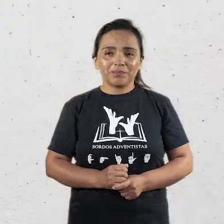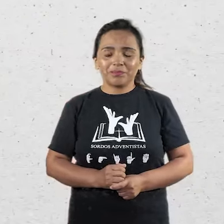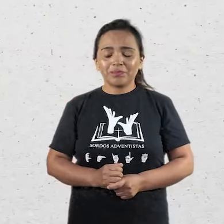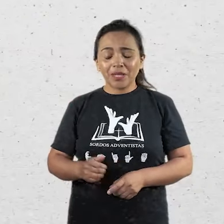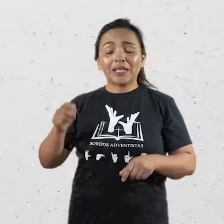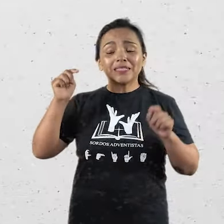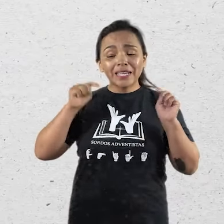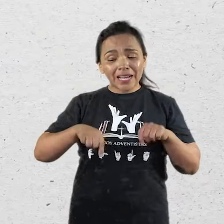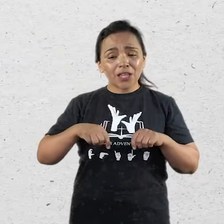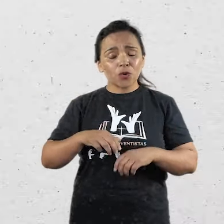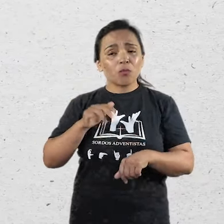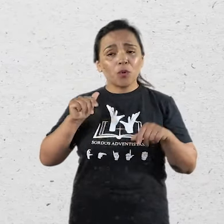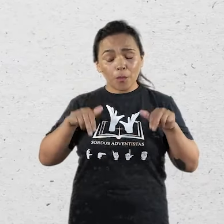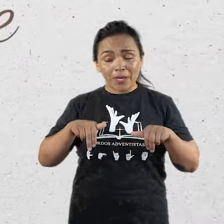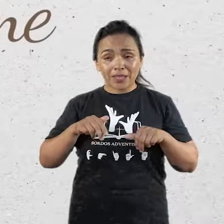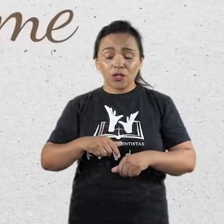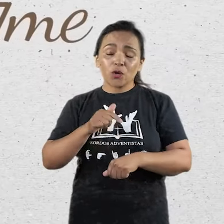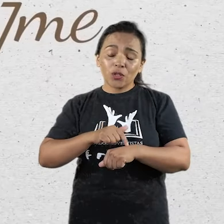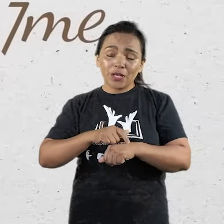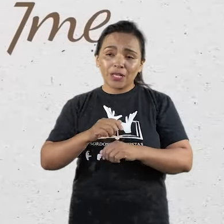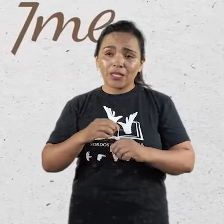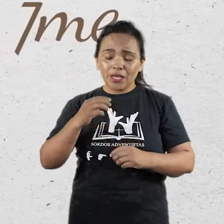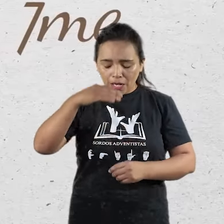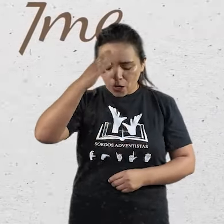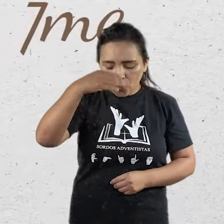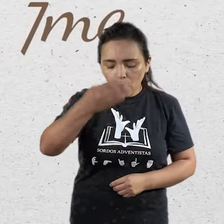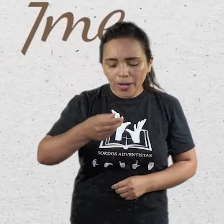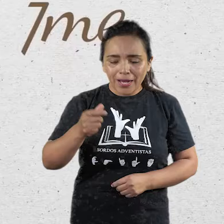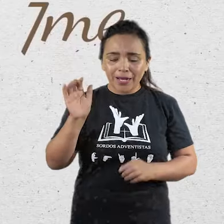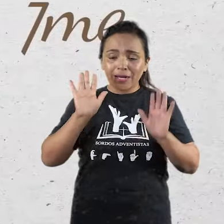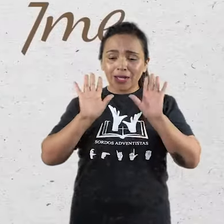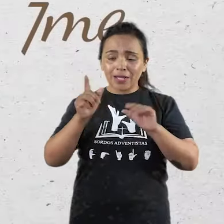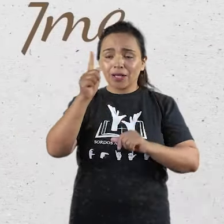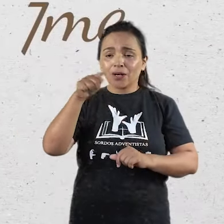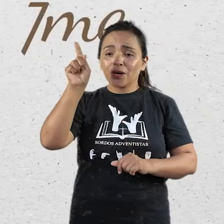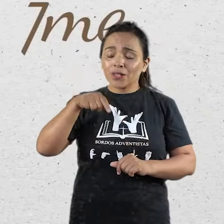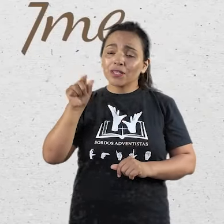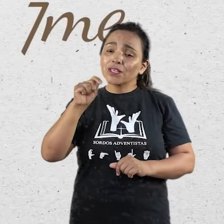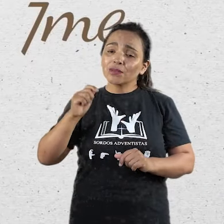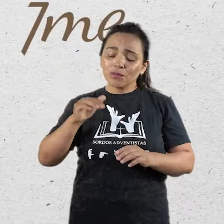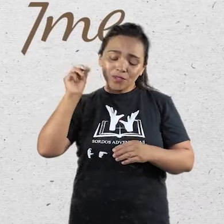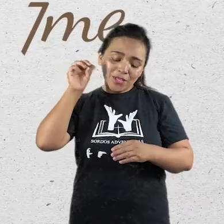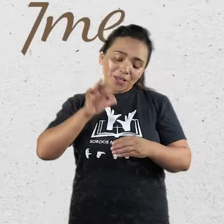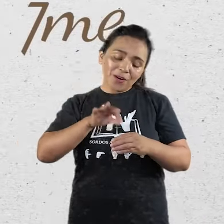Ha llegado el momento que adoremos juntos a través de los diezmos y de las ofrendas.